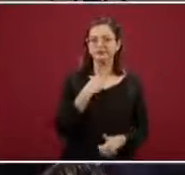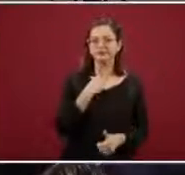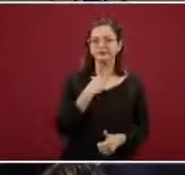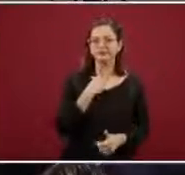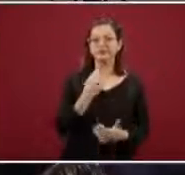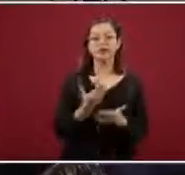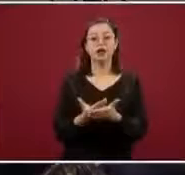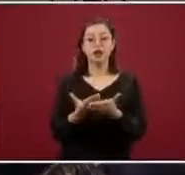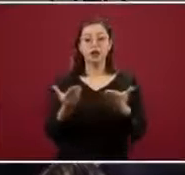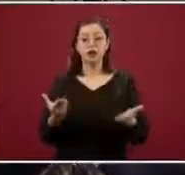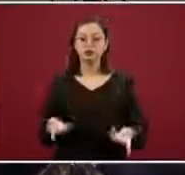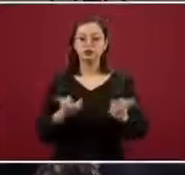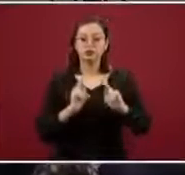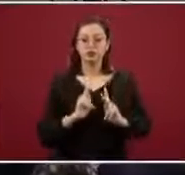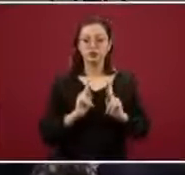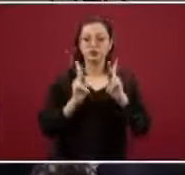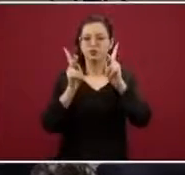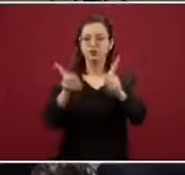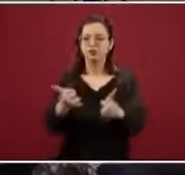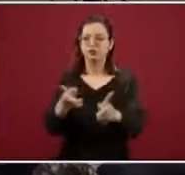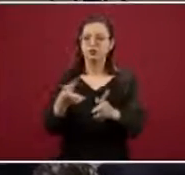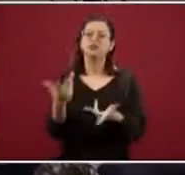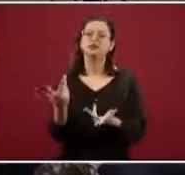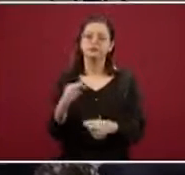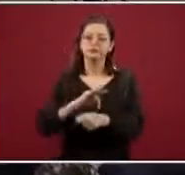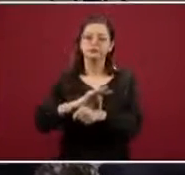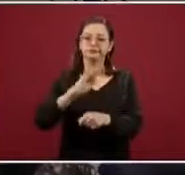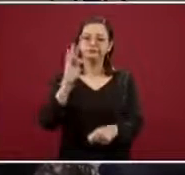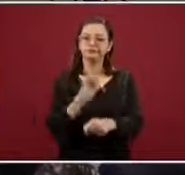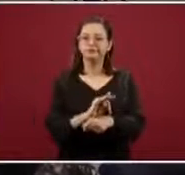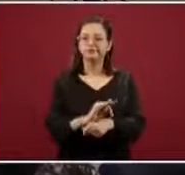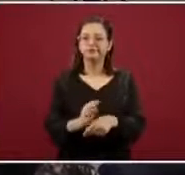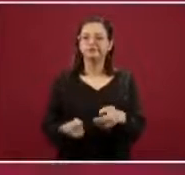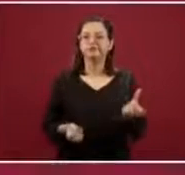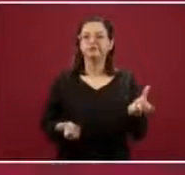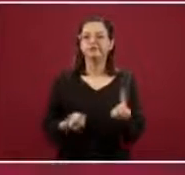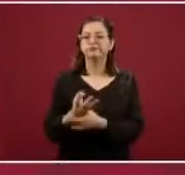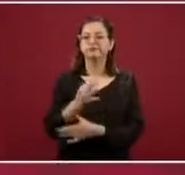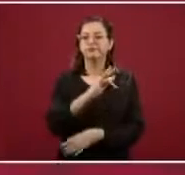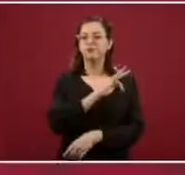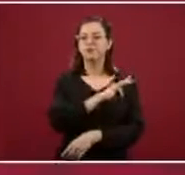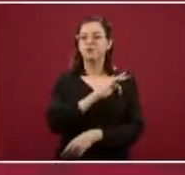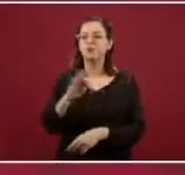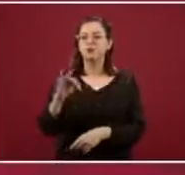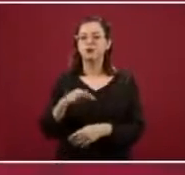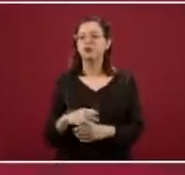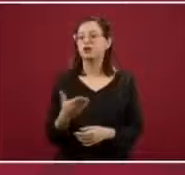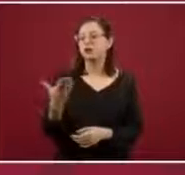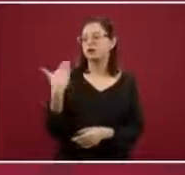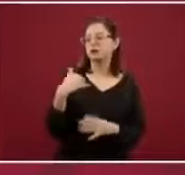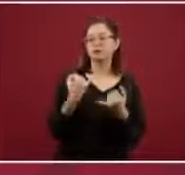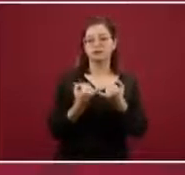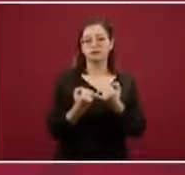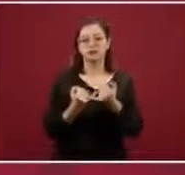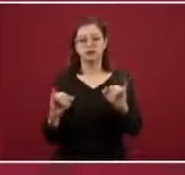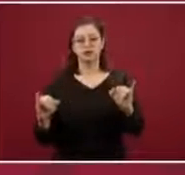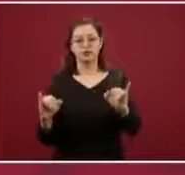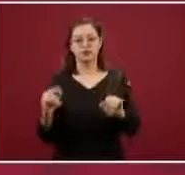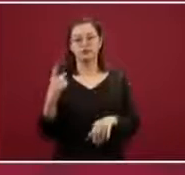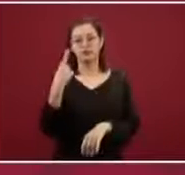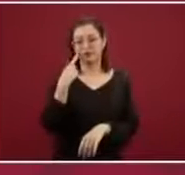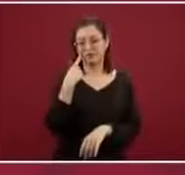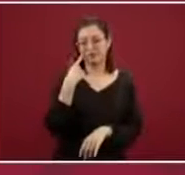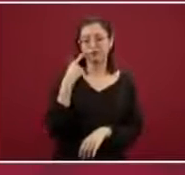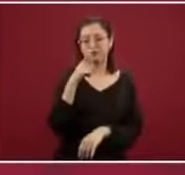comunicación, y fuimos a inaugurarlo. Y es una carretera que atraviesa